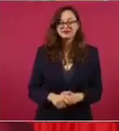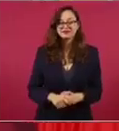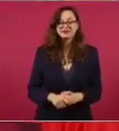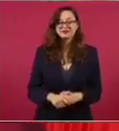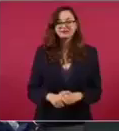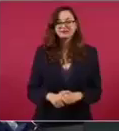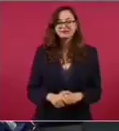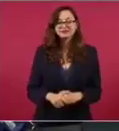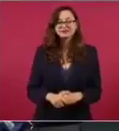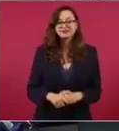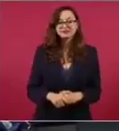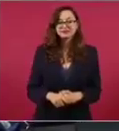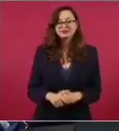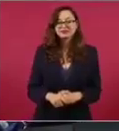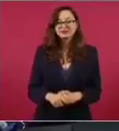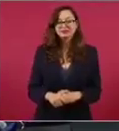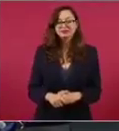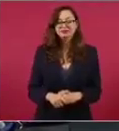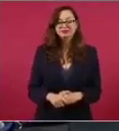Entonces tengo